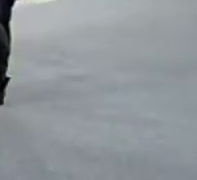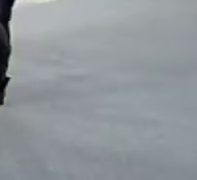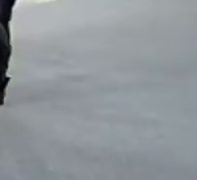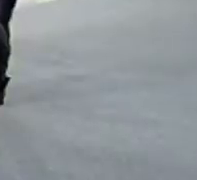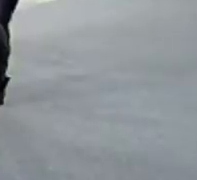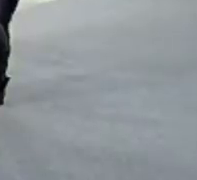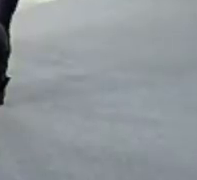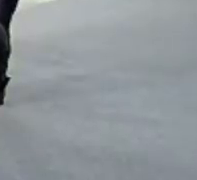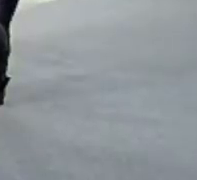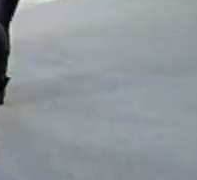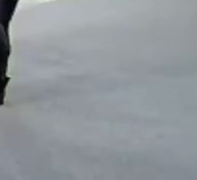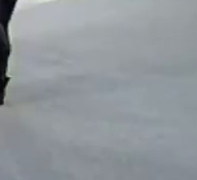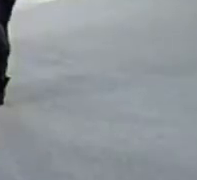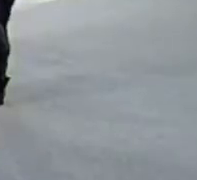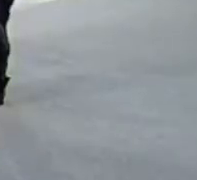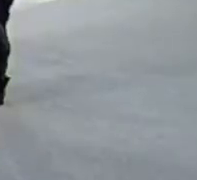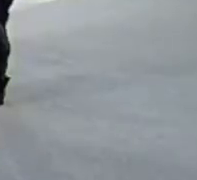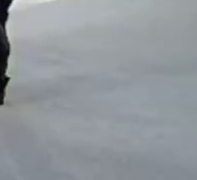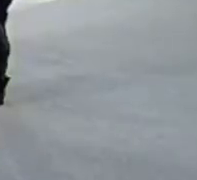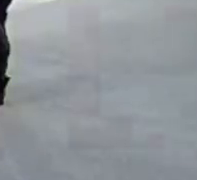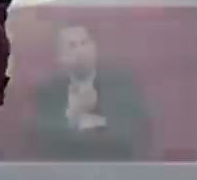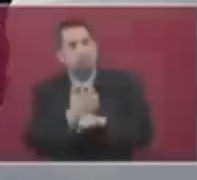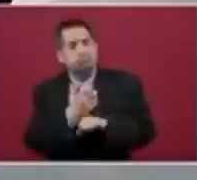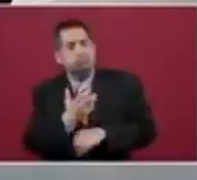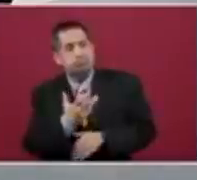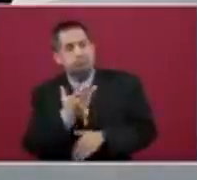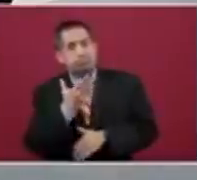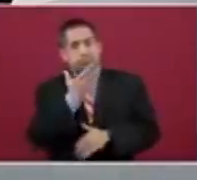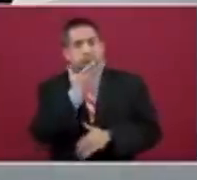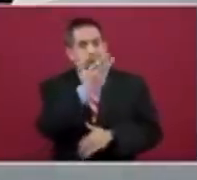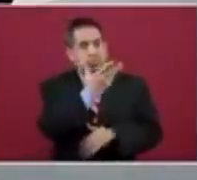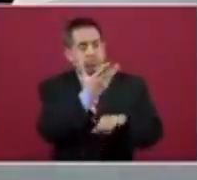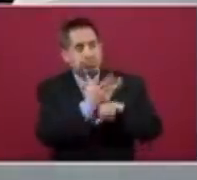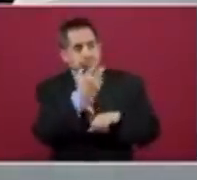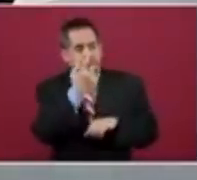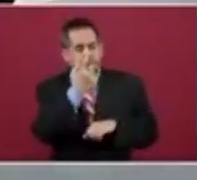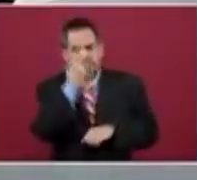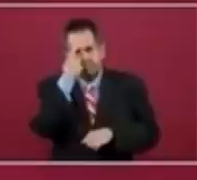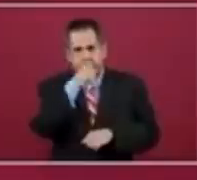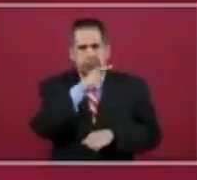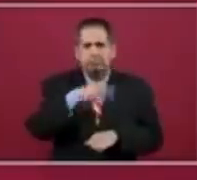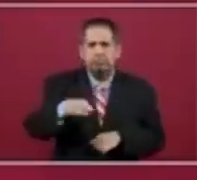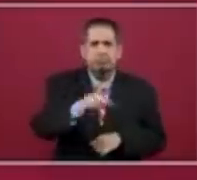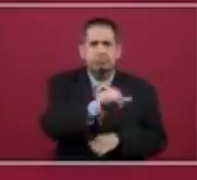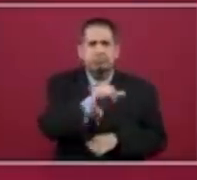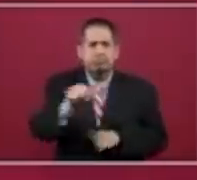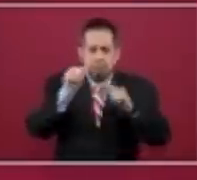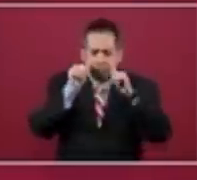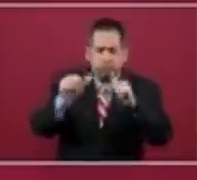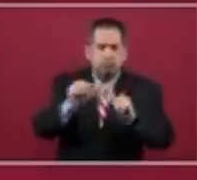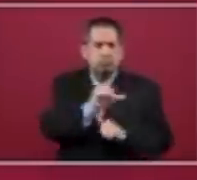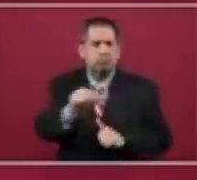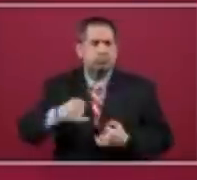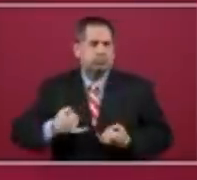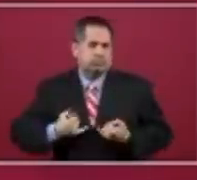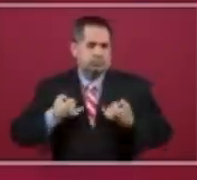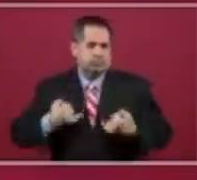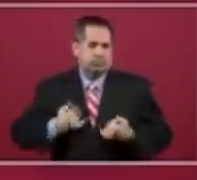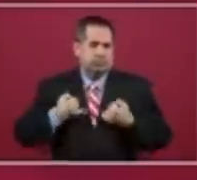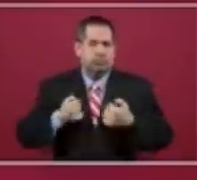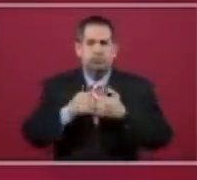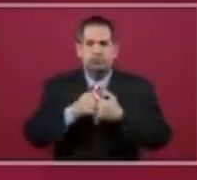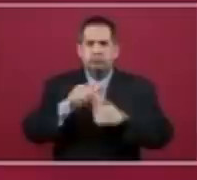para que se atienda a los jóvenes y haya información.